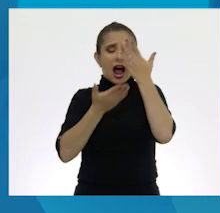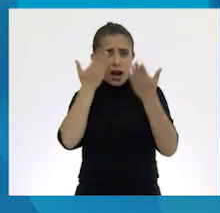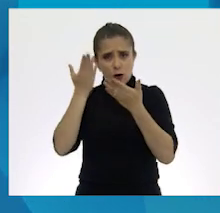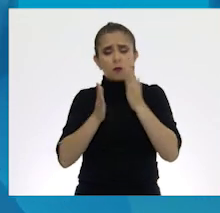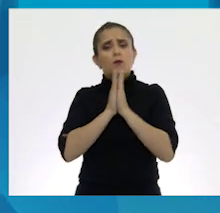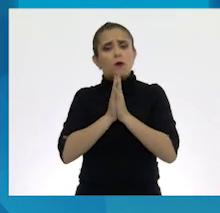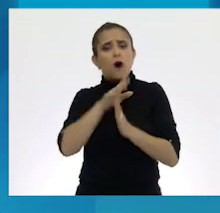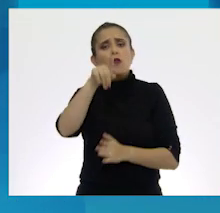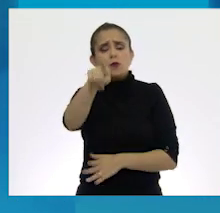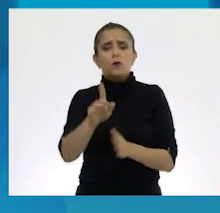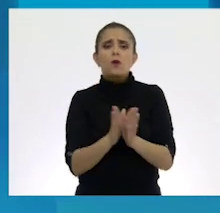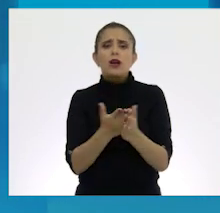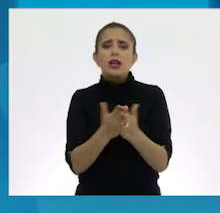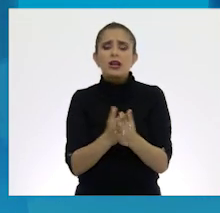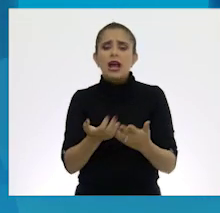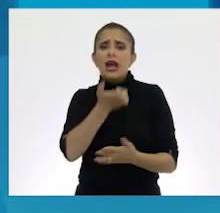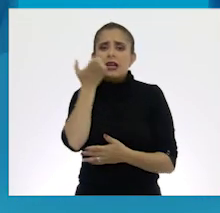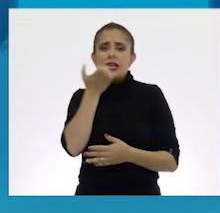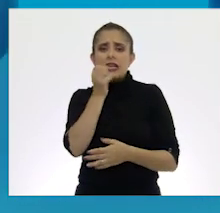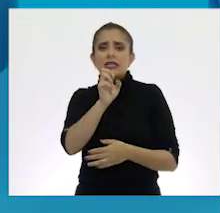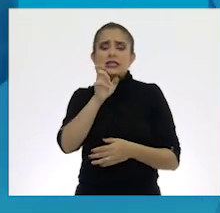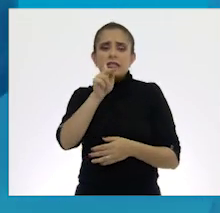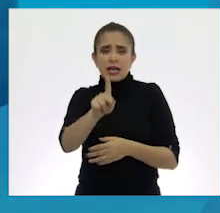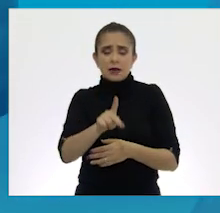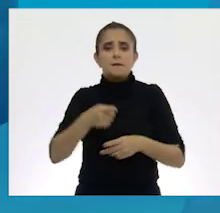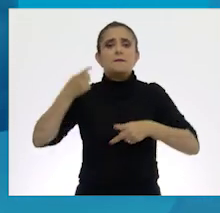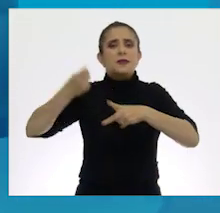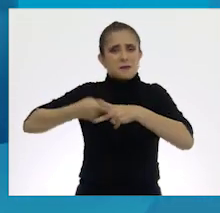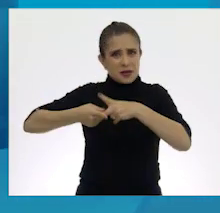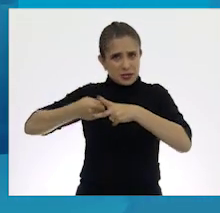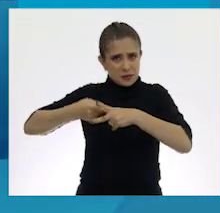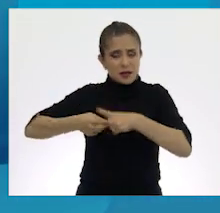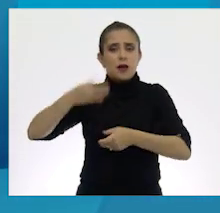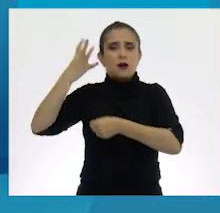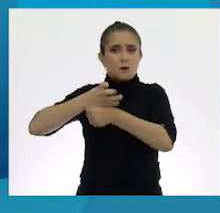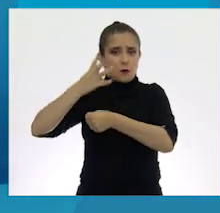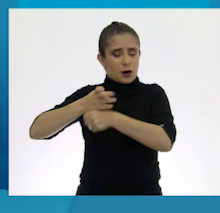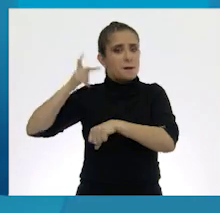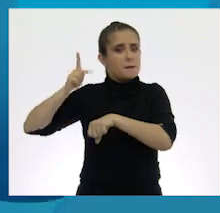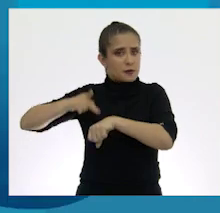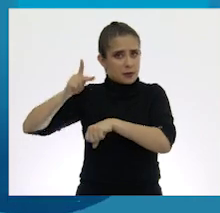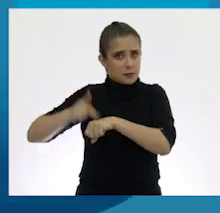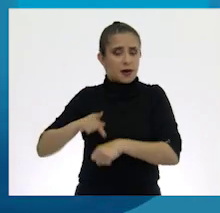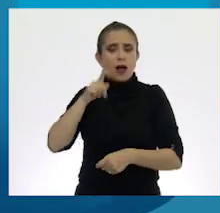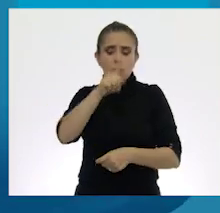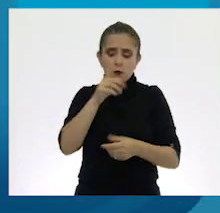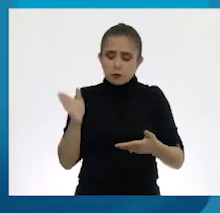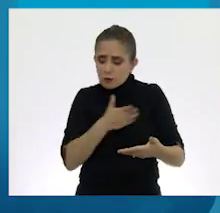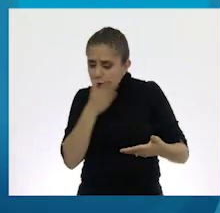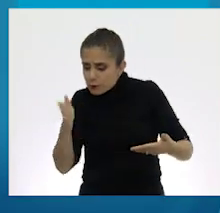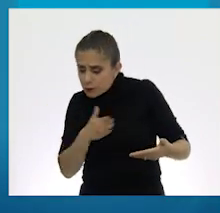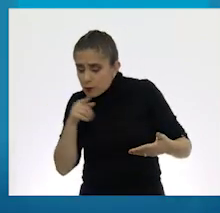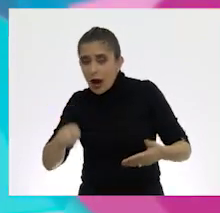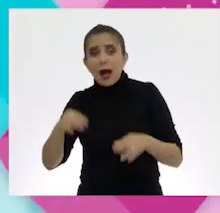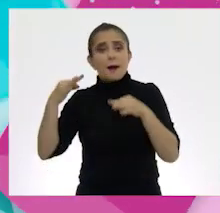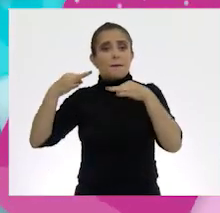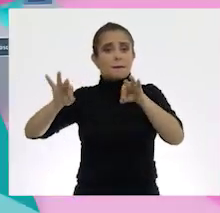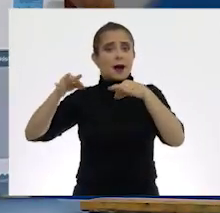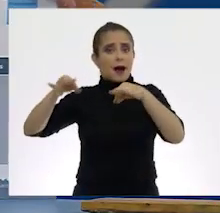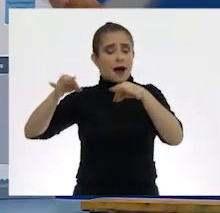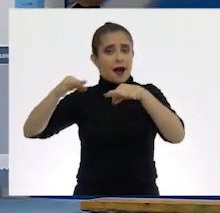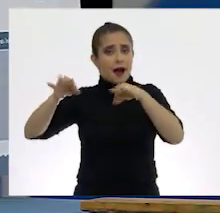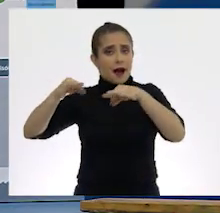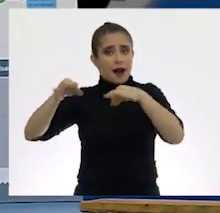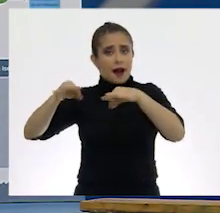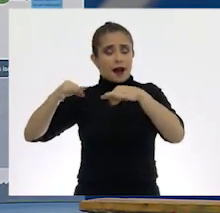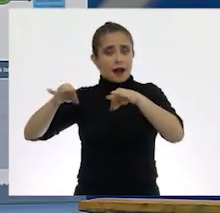remitan a su libro de texto de desafíos matemáticos de cuarto grado y resolver la consigna que se